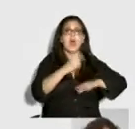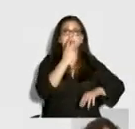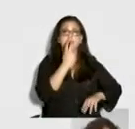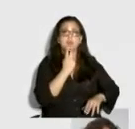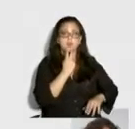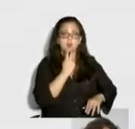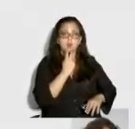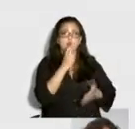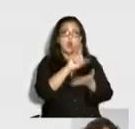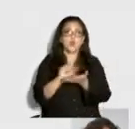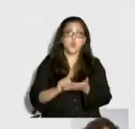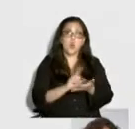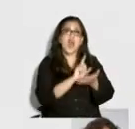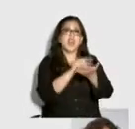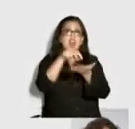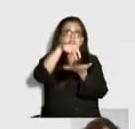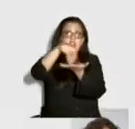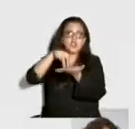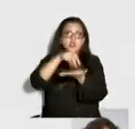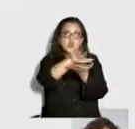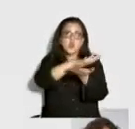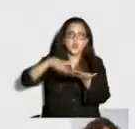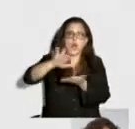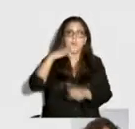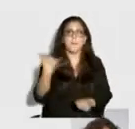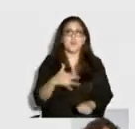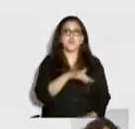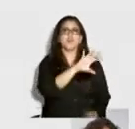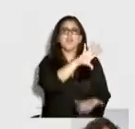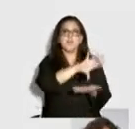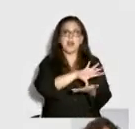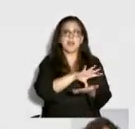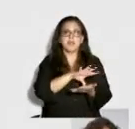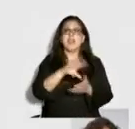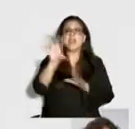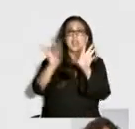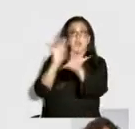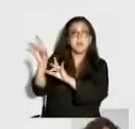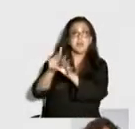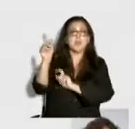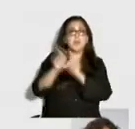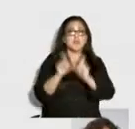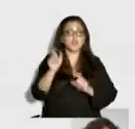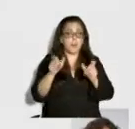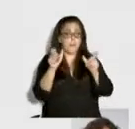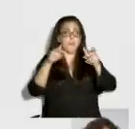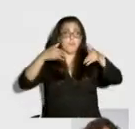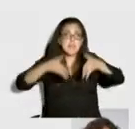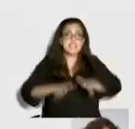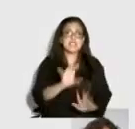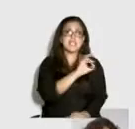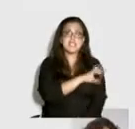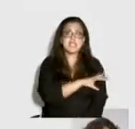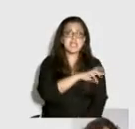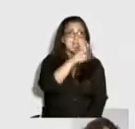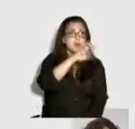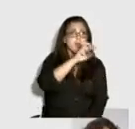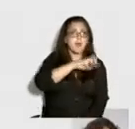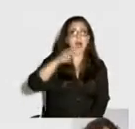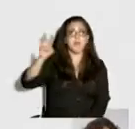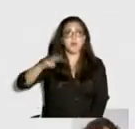de nuestro país. Los chilenos que invitamos a participar eran personas nacidas en Chile, cuyos